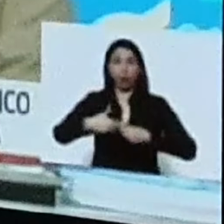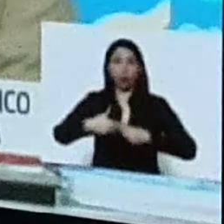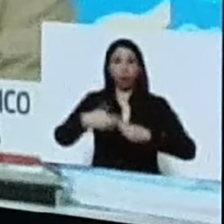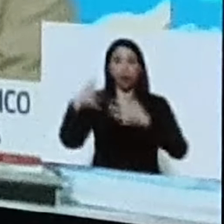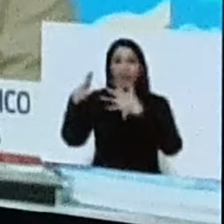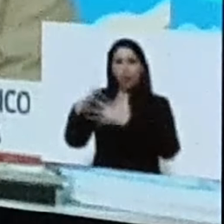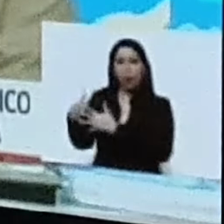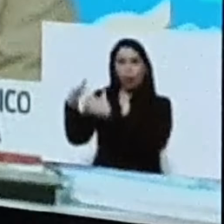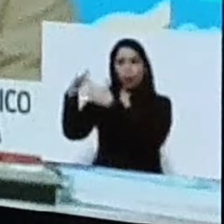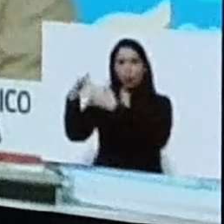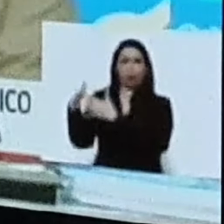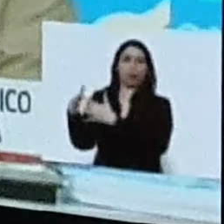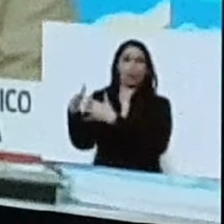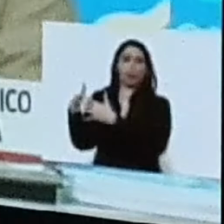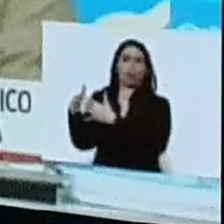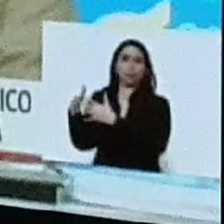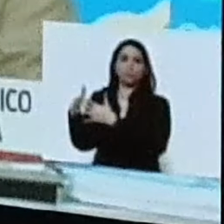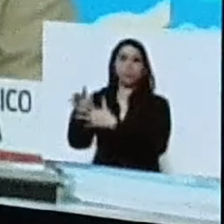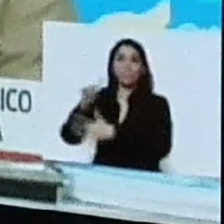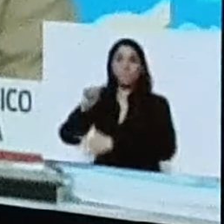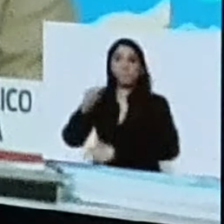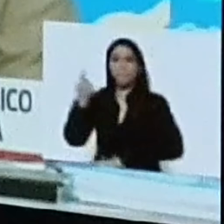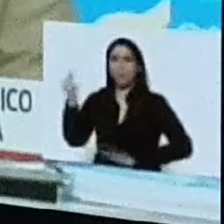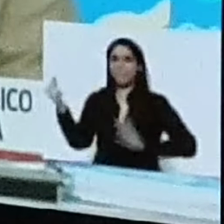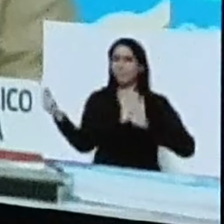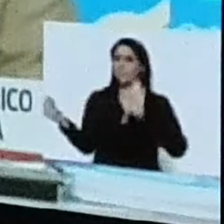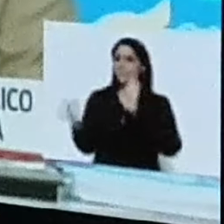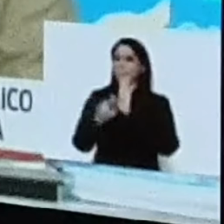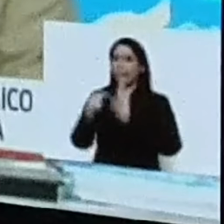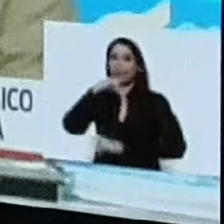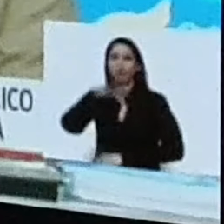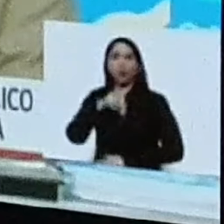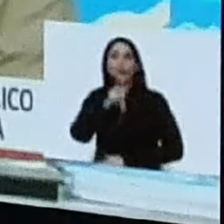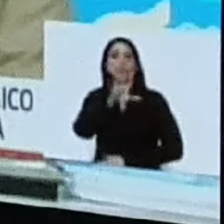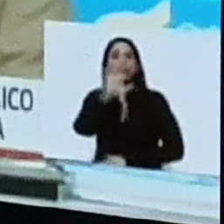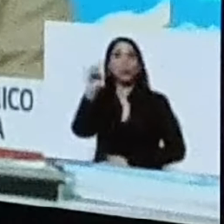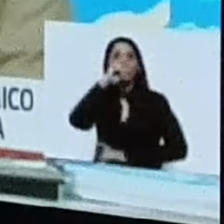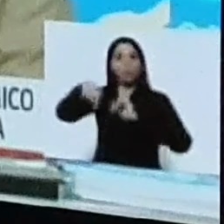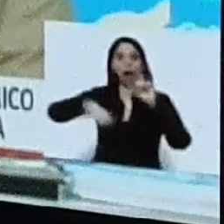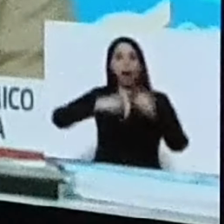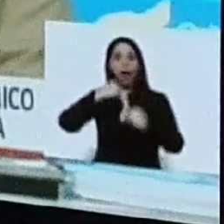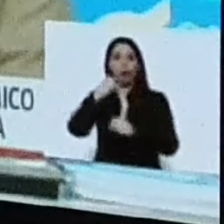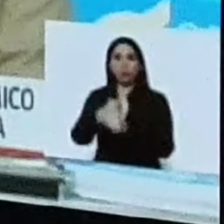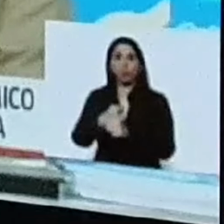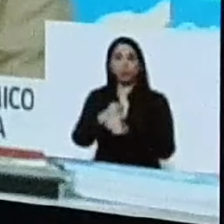Estados Unidos, por primera vez en la historia de 150 años,